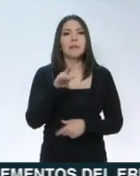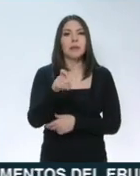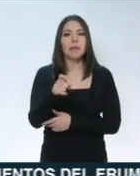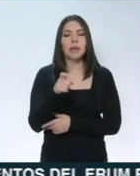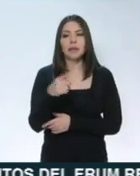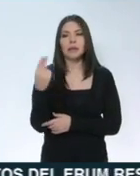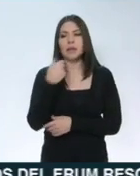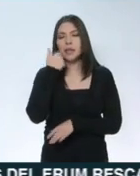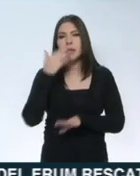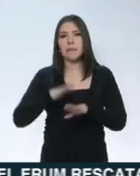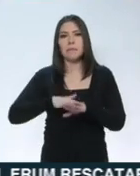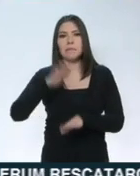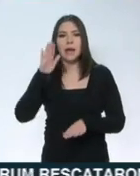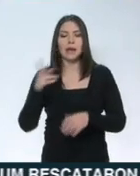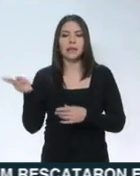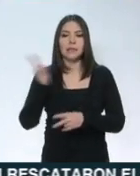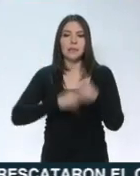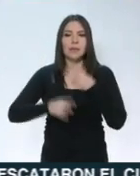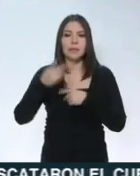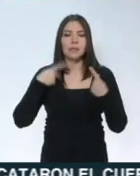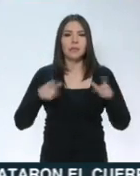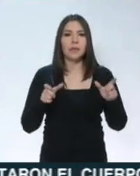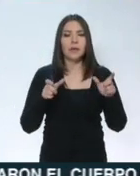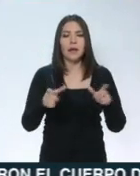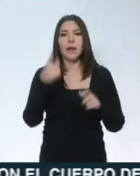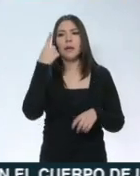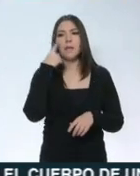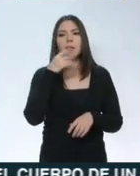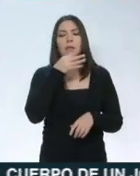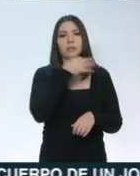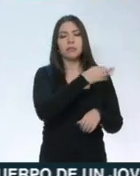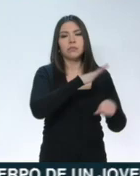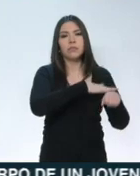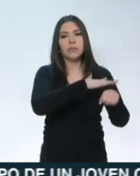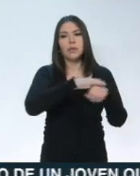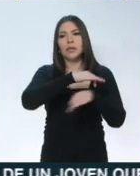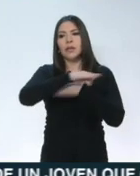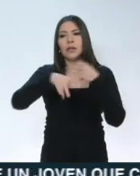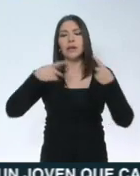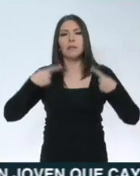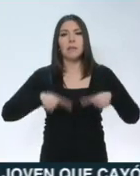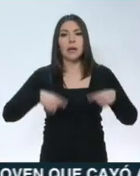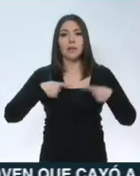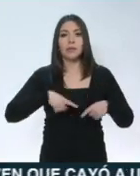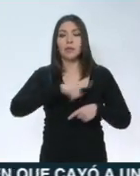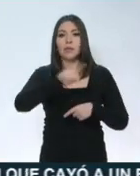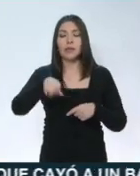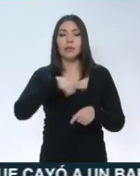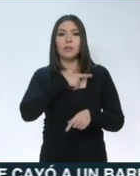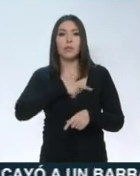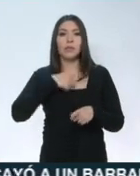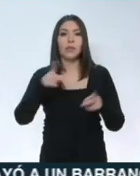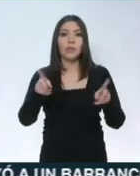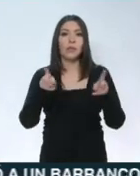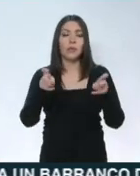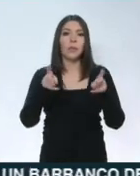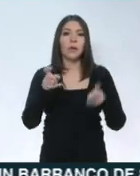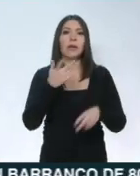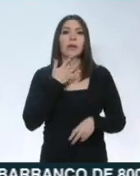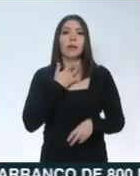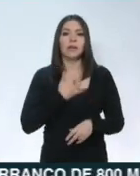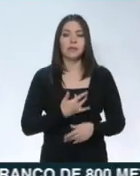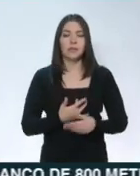efectivos. Por esta razón, el mandatario mexicano hizo un llamado a quienes se dedican al huachicoleo. Que